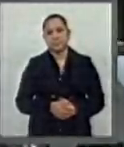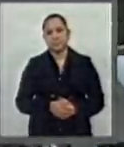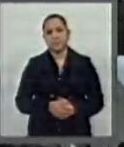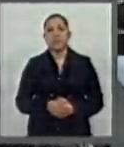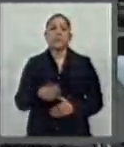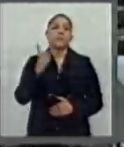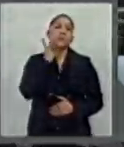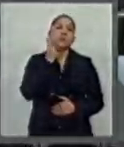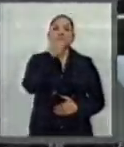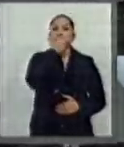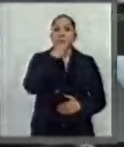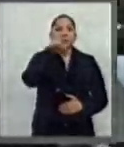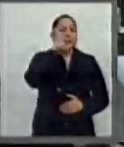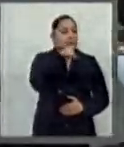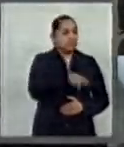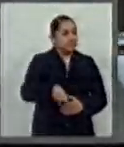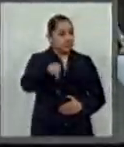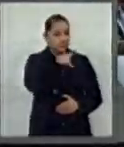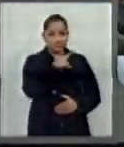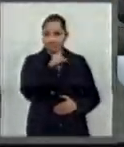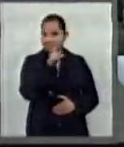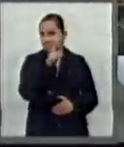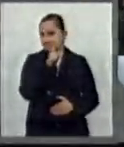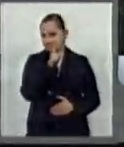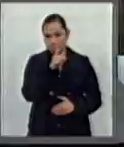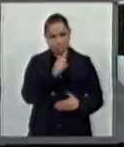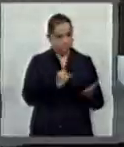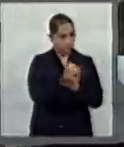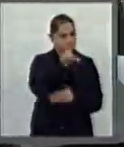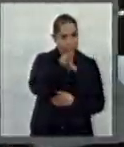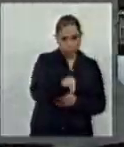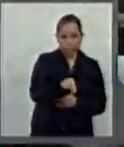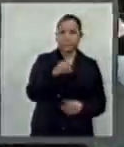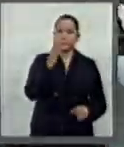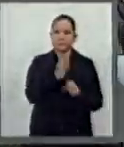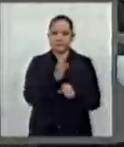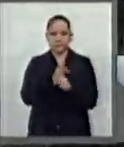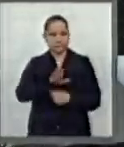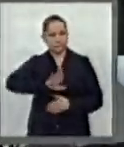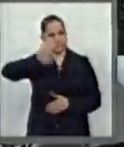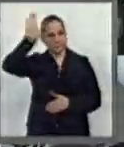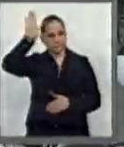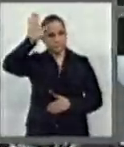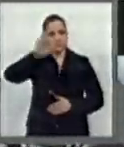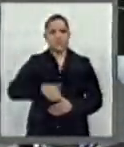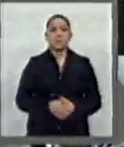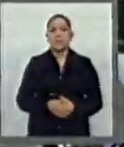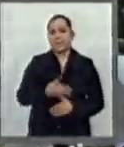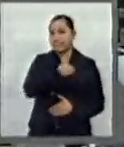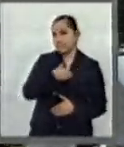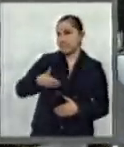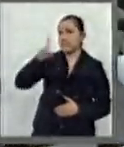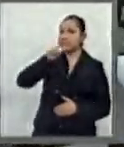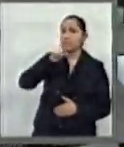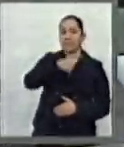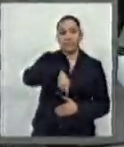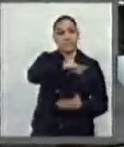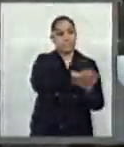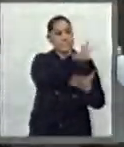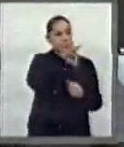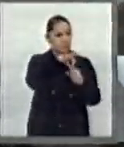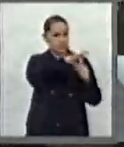Las diputadas y los diputados que estén por la negativa, sírvanse manifestarlo. Presidenta, mayoría por